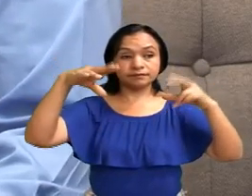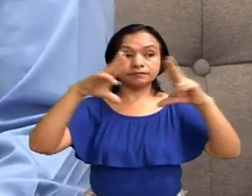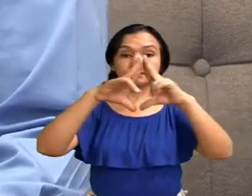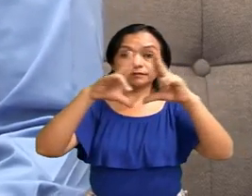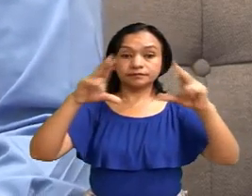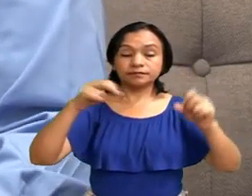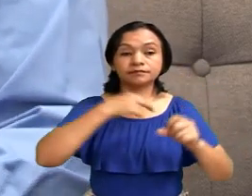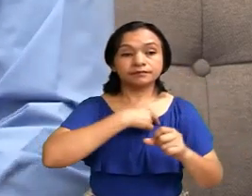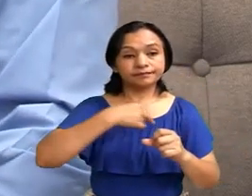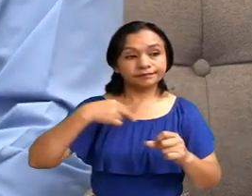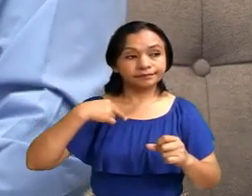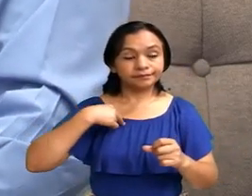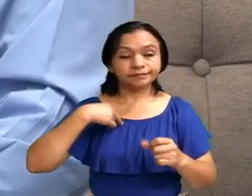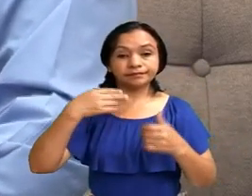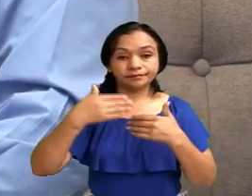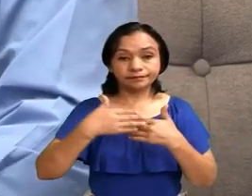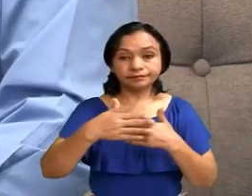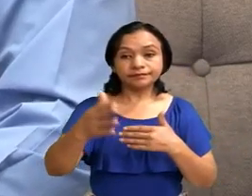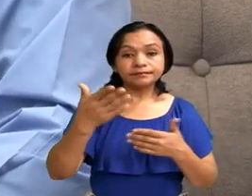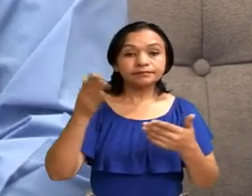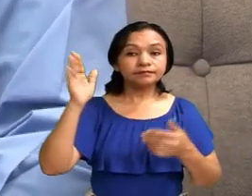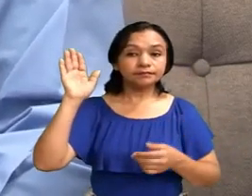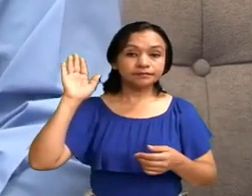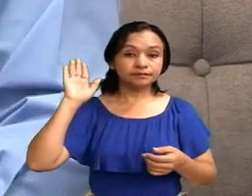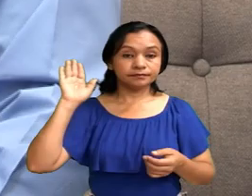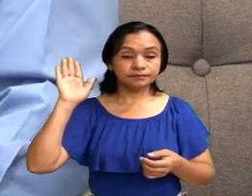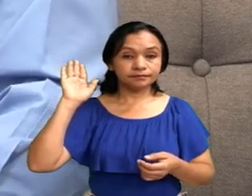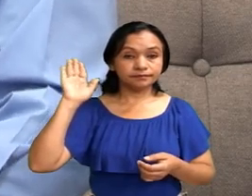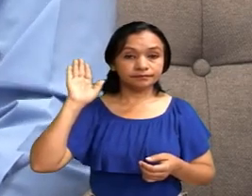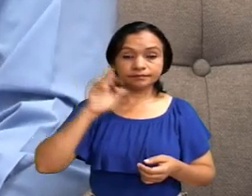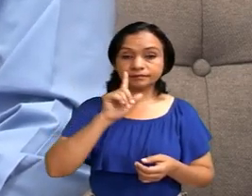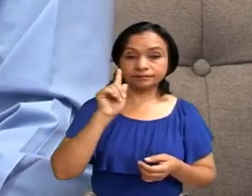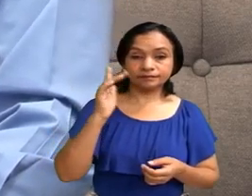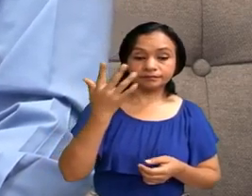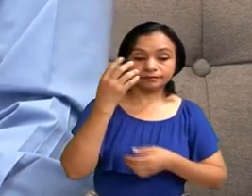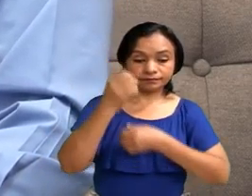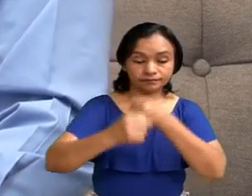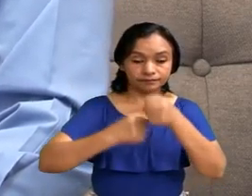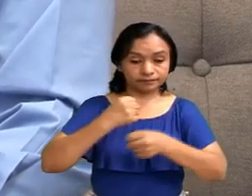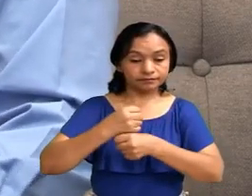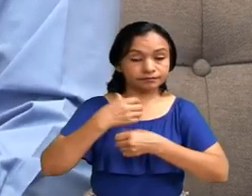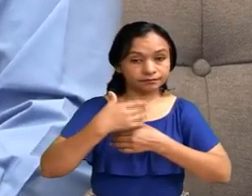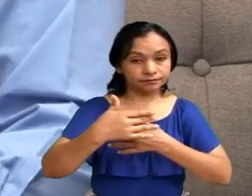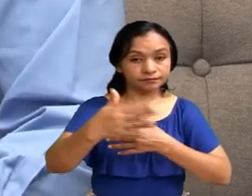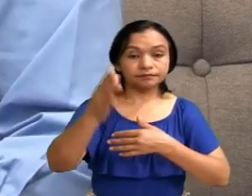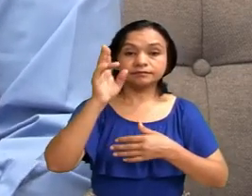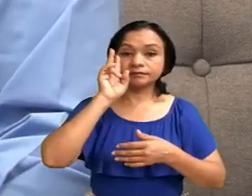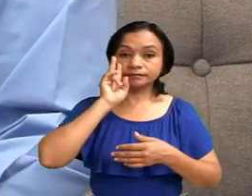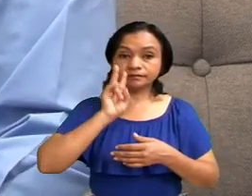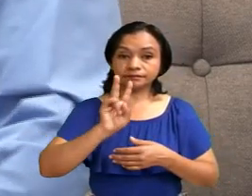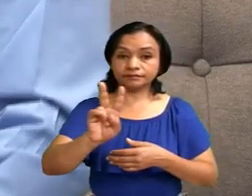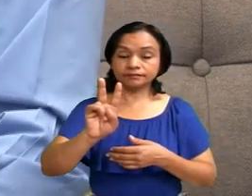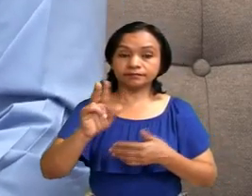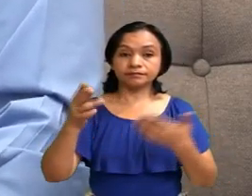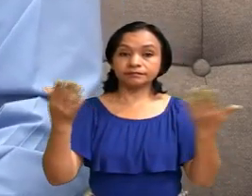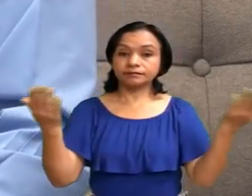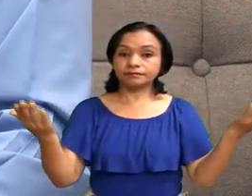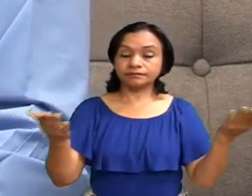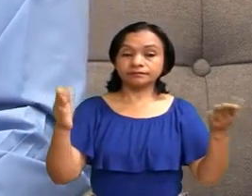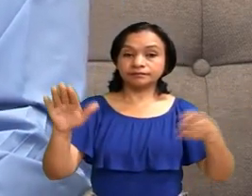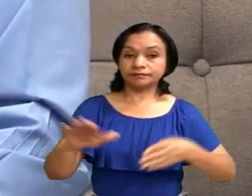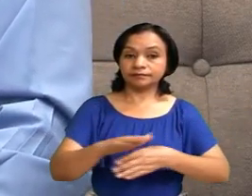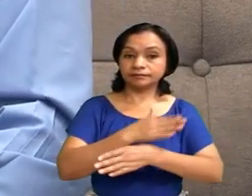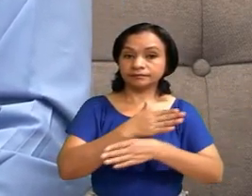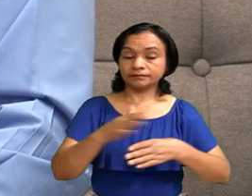que estamos haciendo, ¿verdad? Ese compromiso de todos estos años y ver hoy en día una